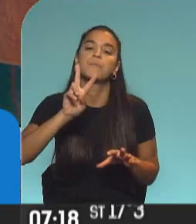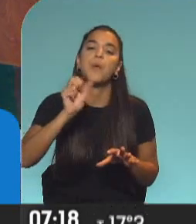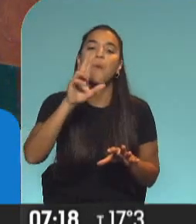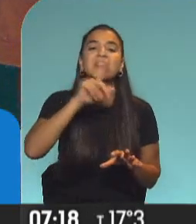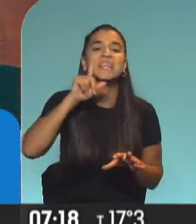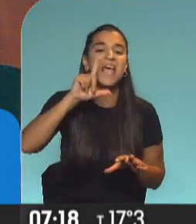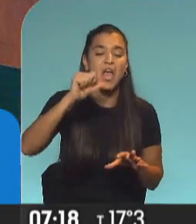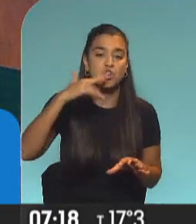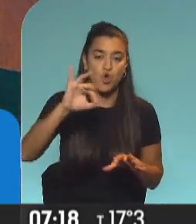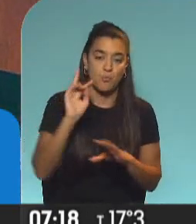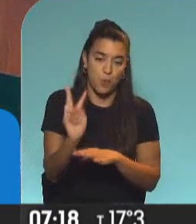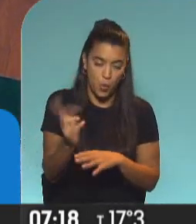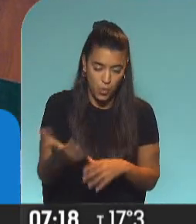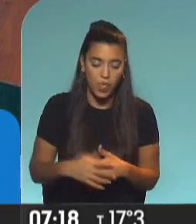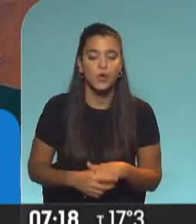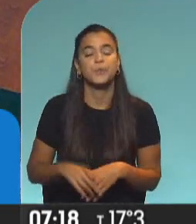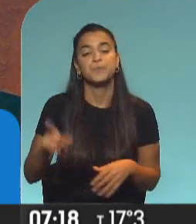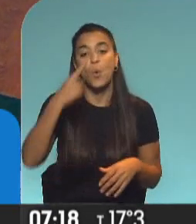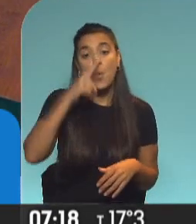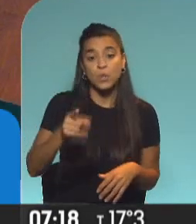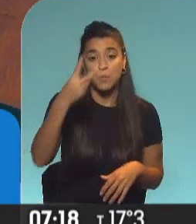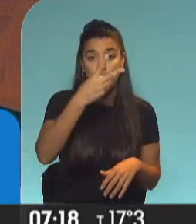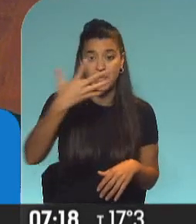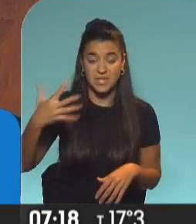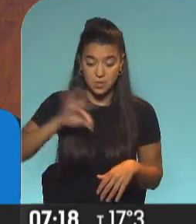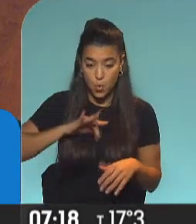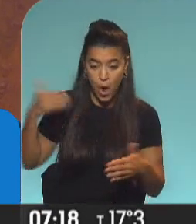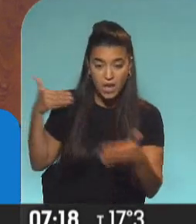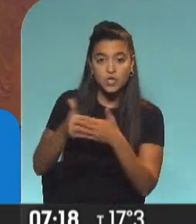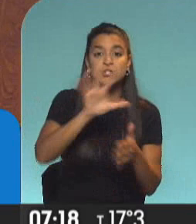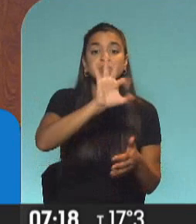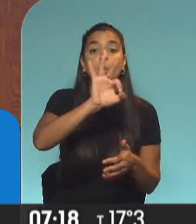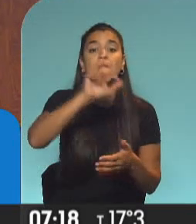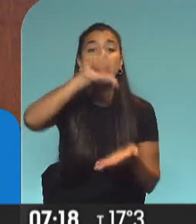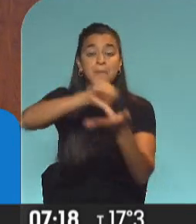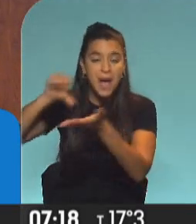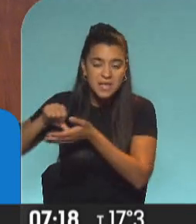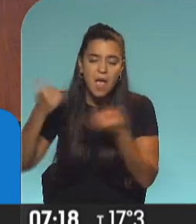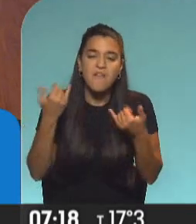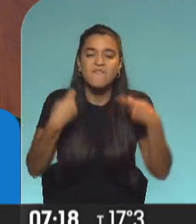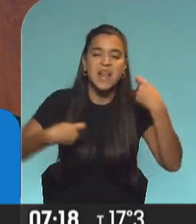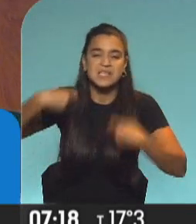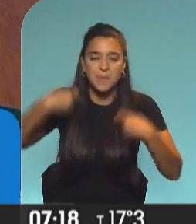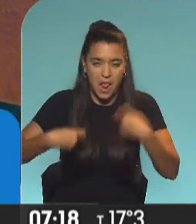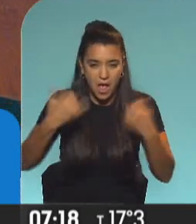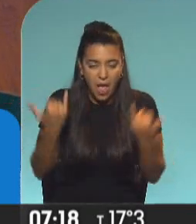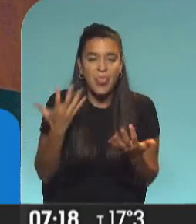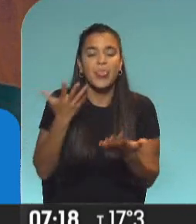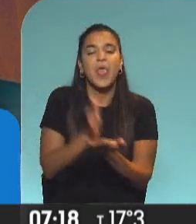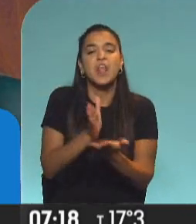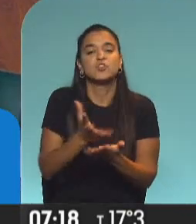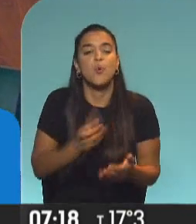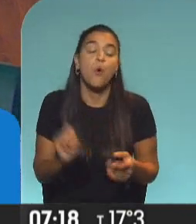prohibido. En los últimos 25 años, Pablo, 50 países establecieron algún tipo de flexibilización en el derecho al aborto.